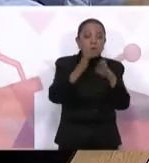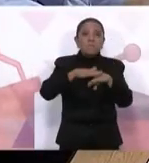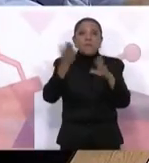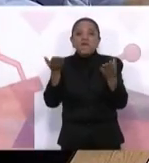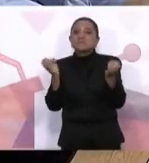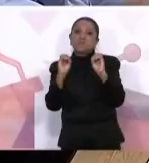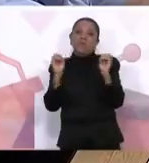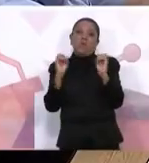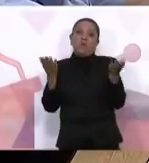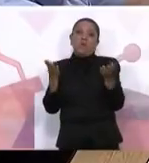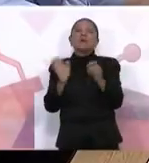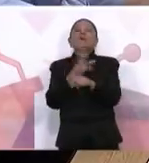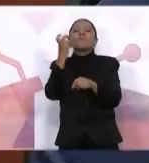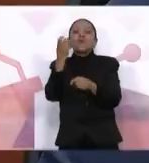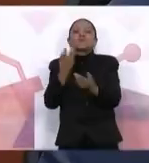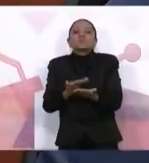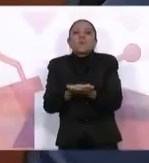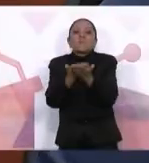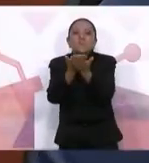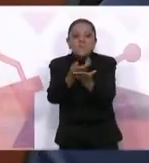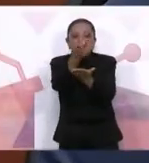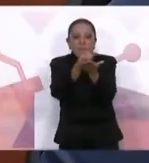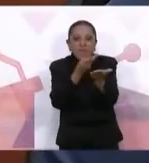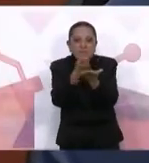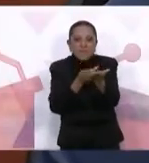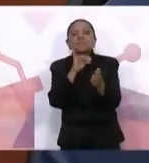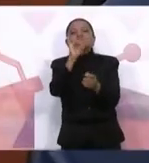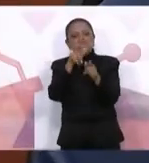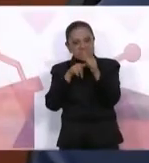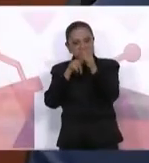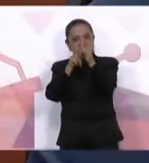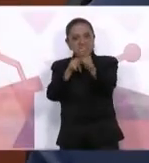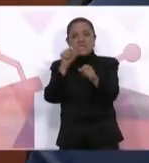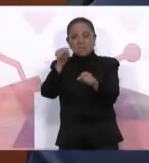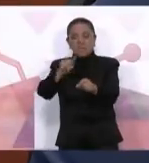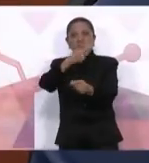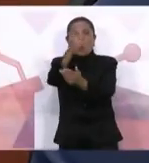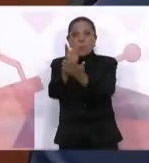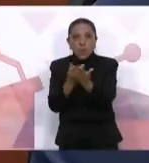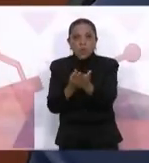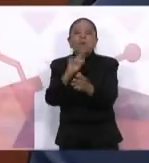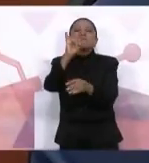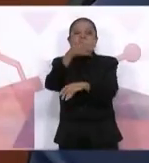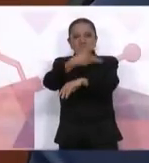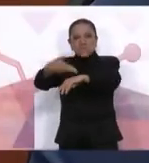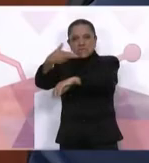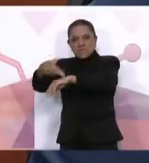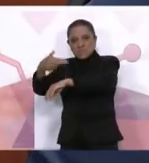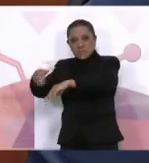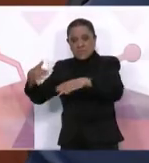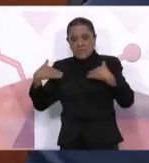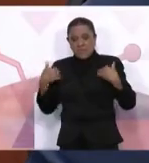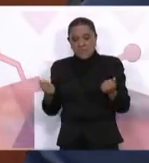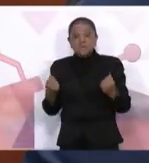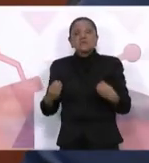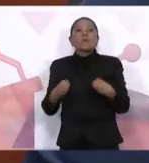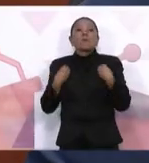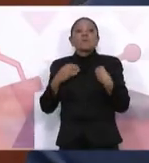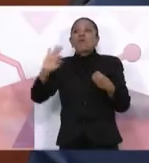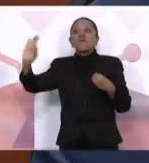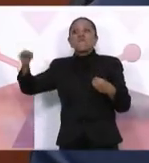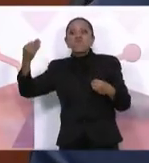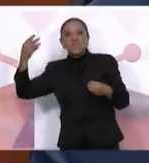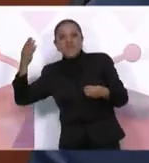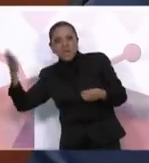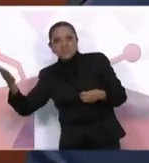hemos planteado que vamos a mantener este programa se tiene que gestionar y entender que vivimos en una federación se tienen que gestionar programas para